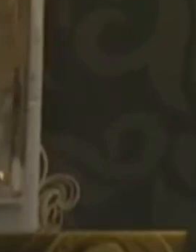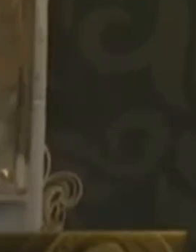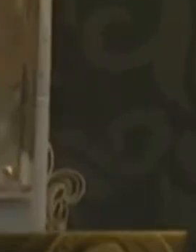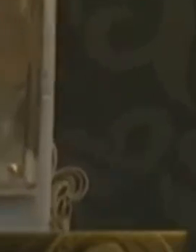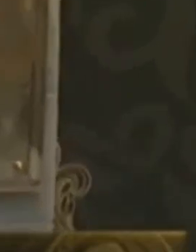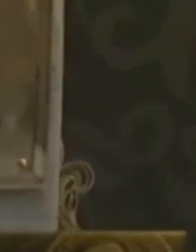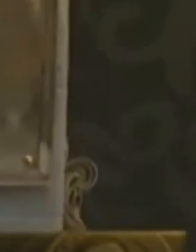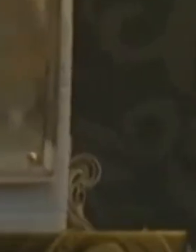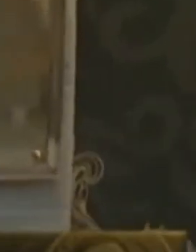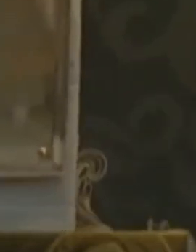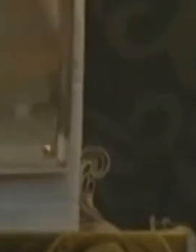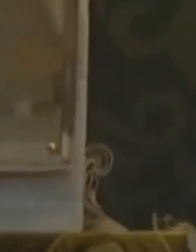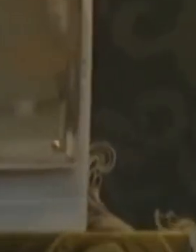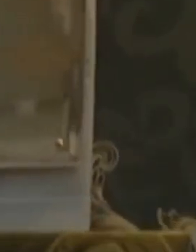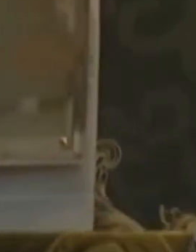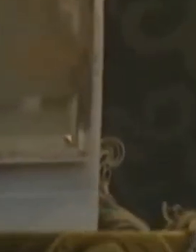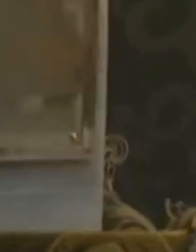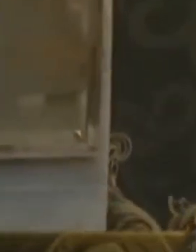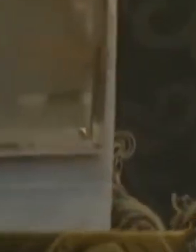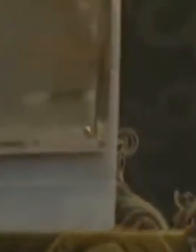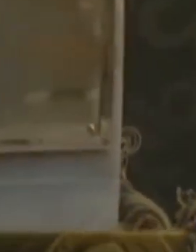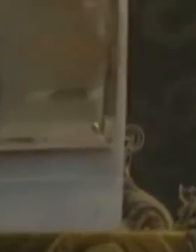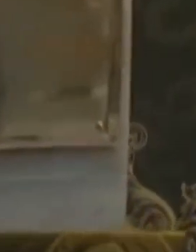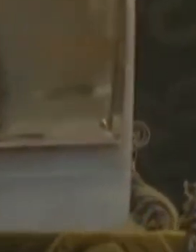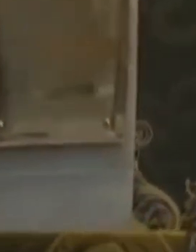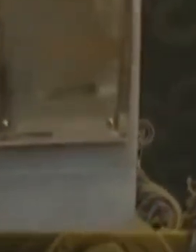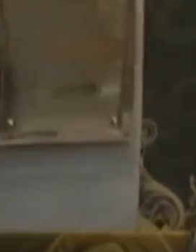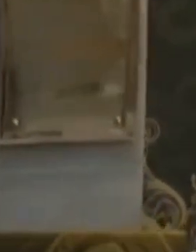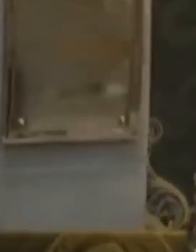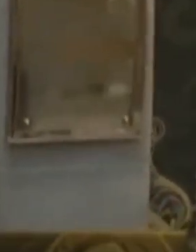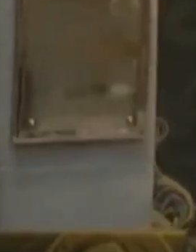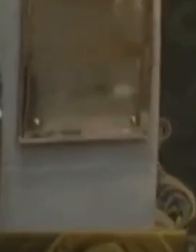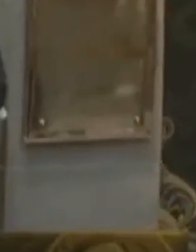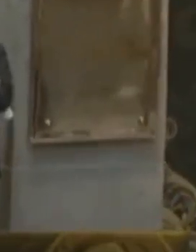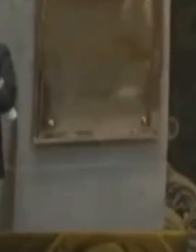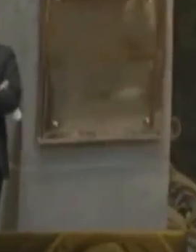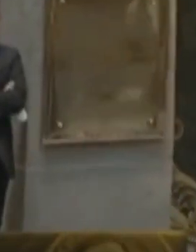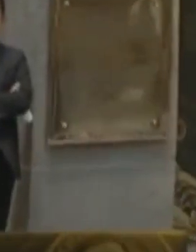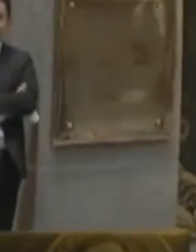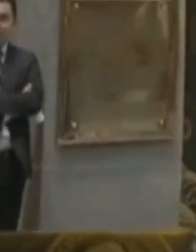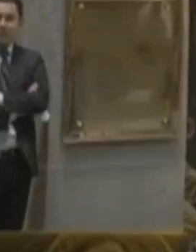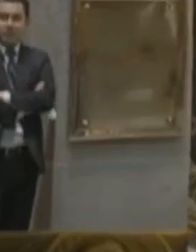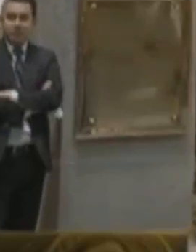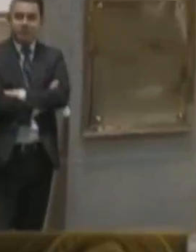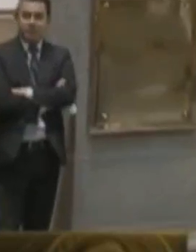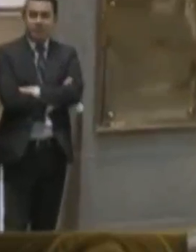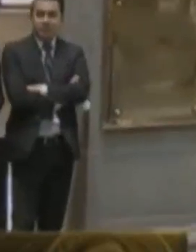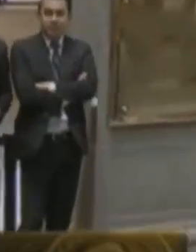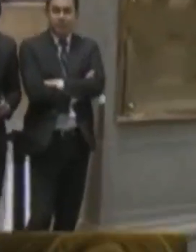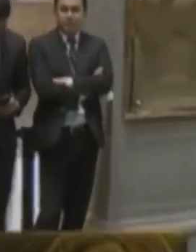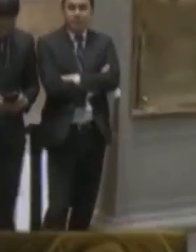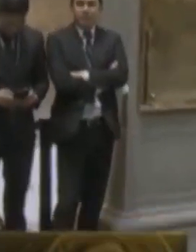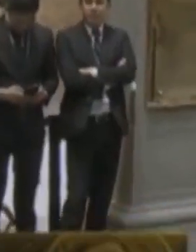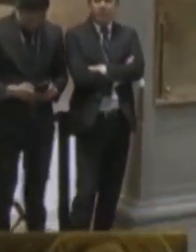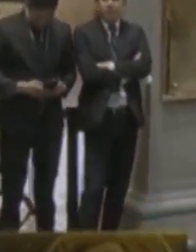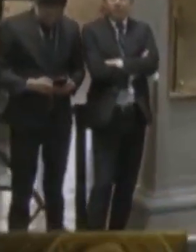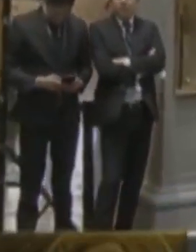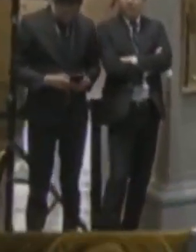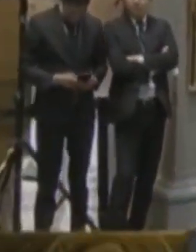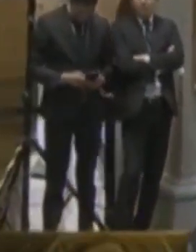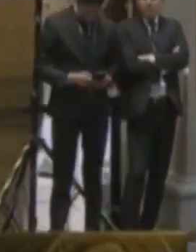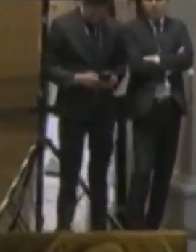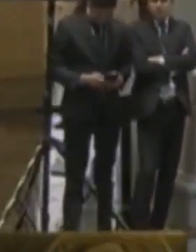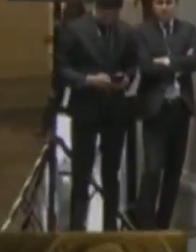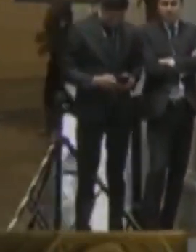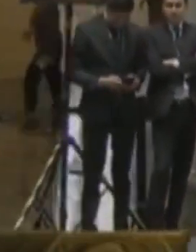estos momentos en pantalla como parte fundamental de lo que el día de hoy estaremos transmitiendo a través de la señal